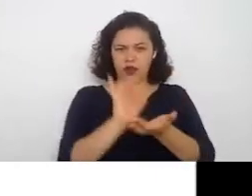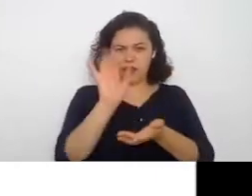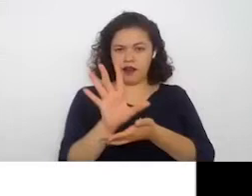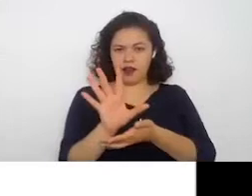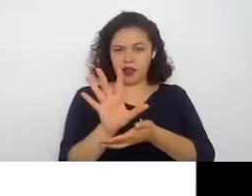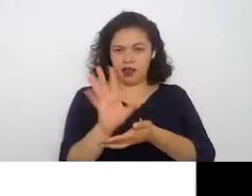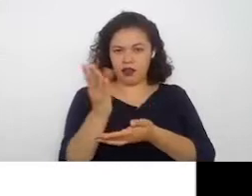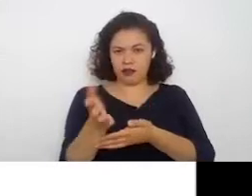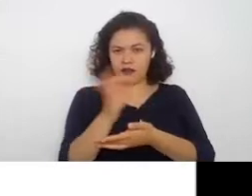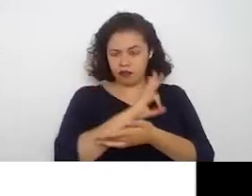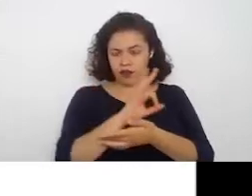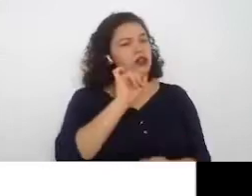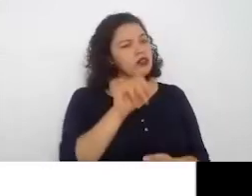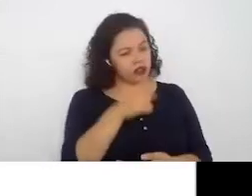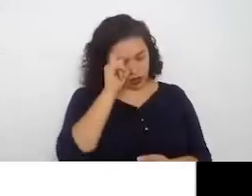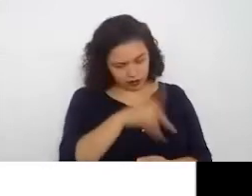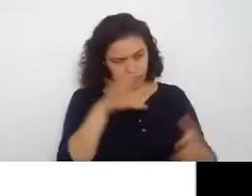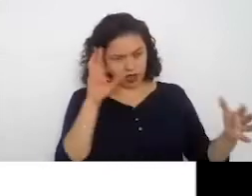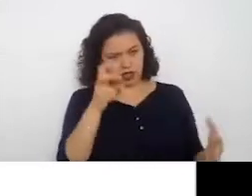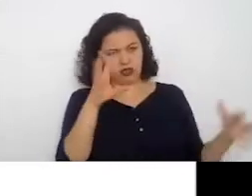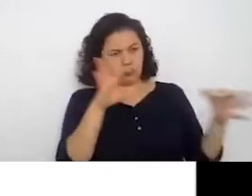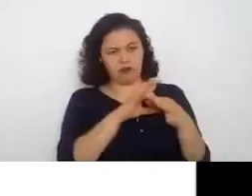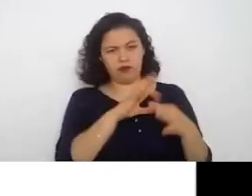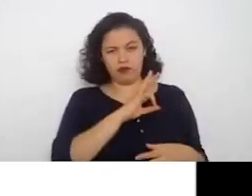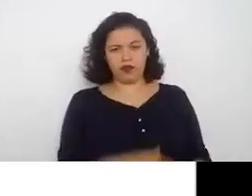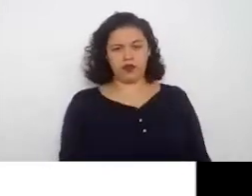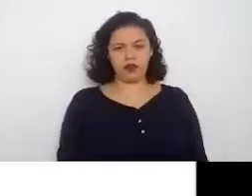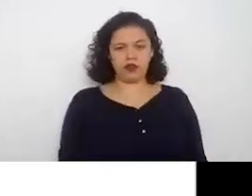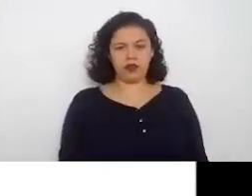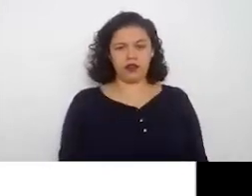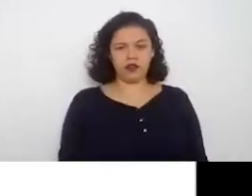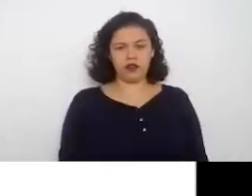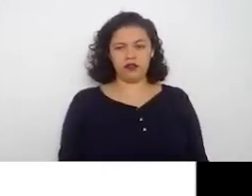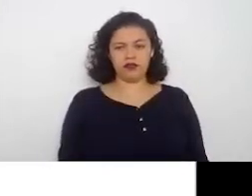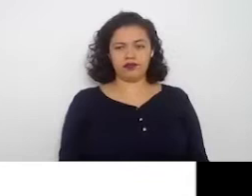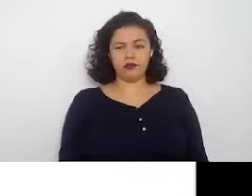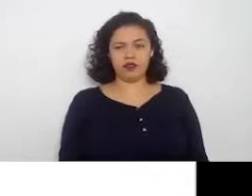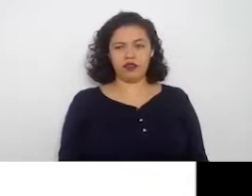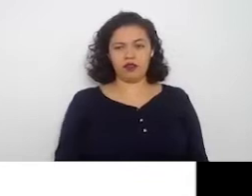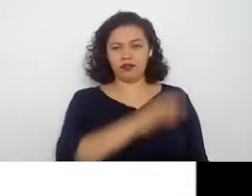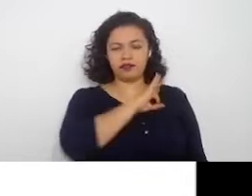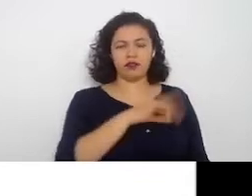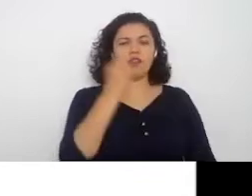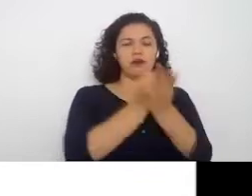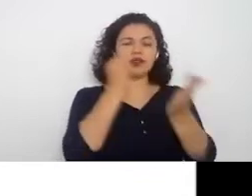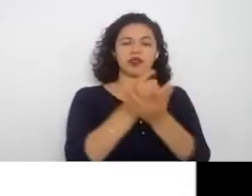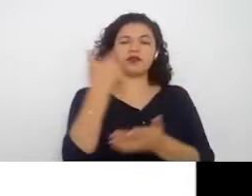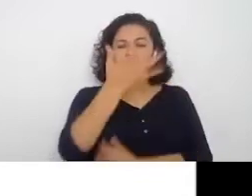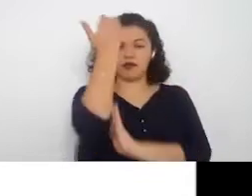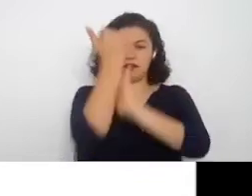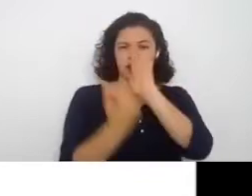puedo. Eso enlaza perfectamente. Puedo emitir un deducible de impuesto por